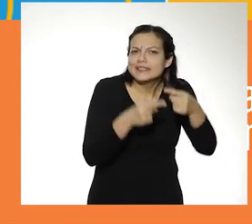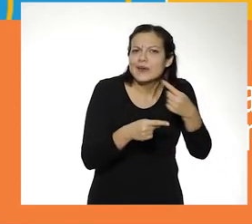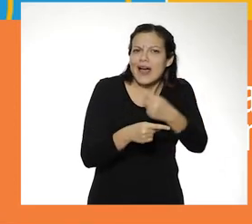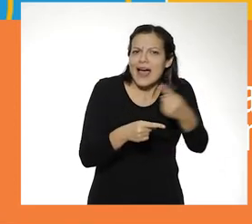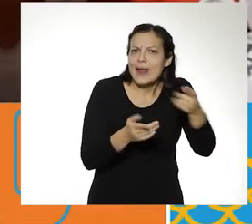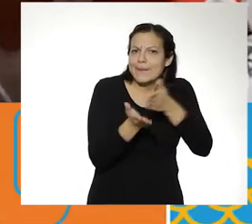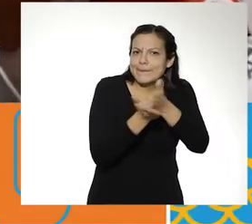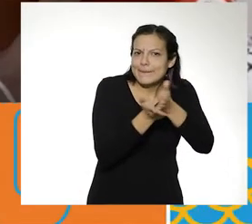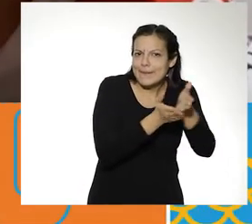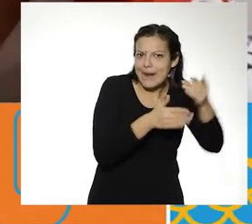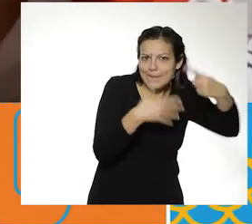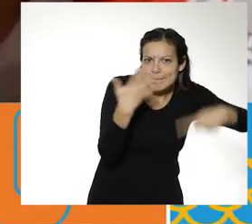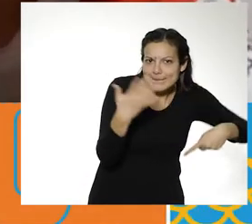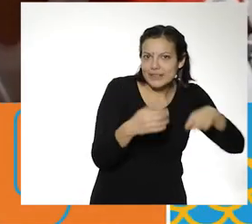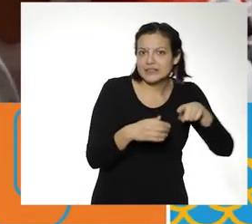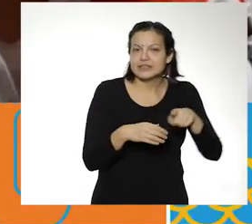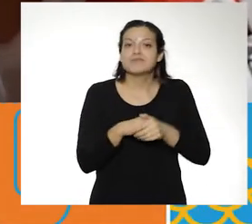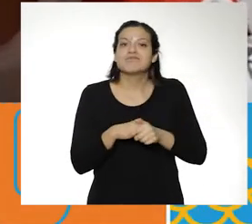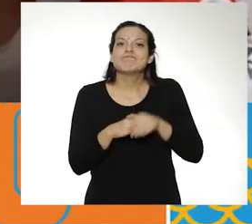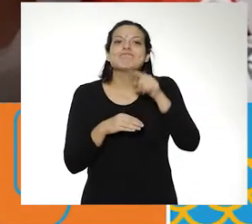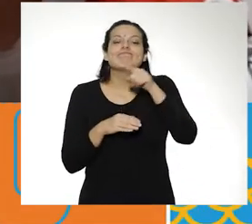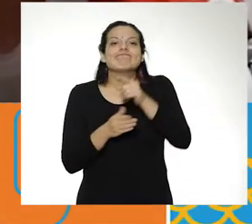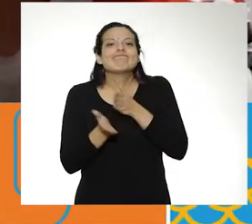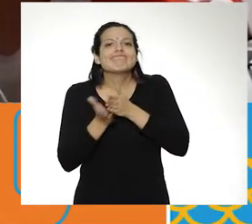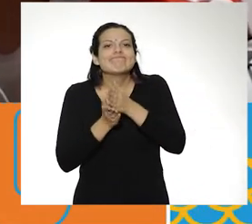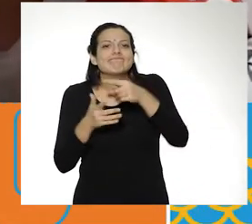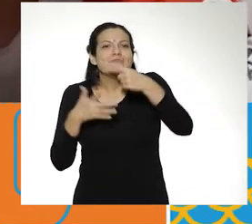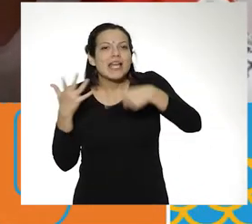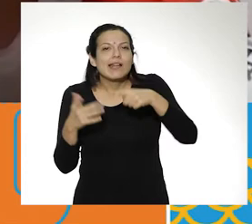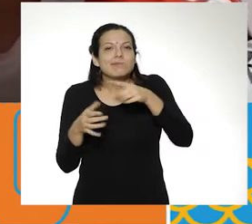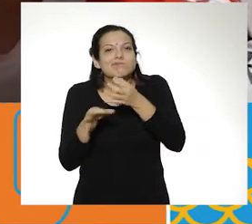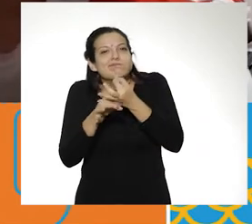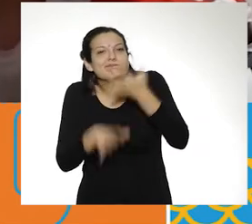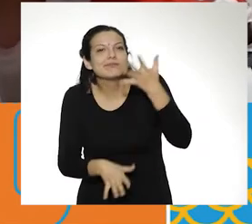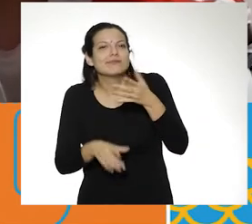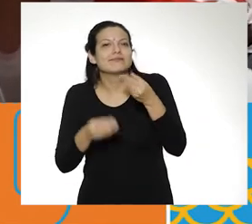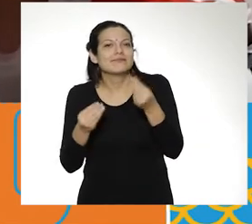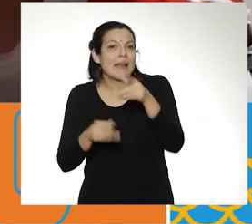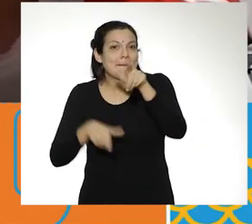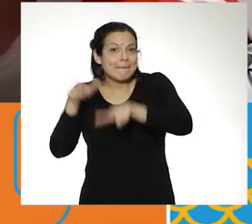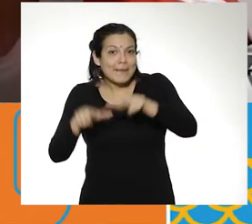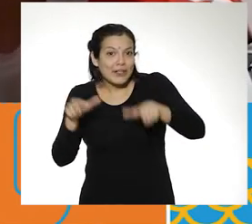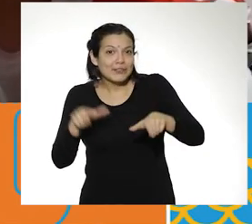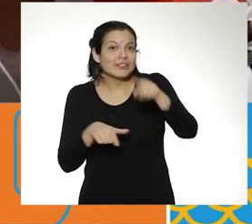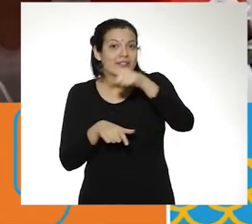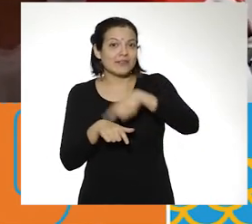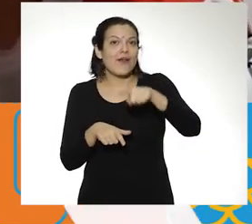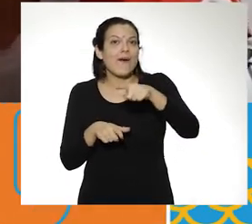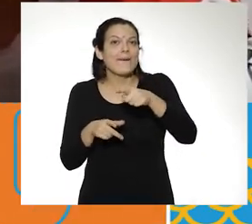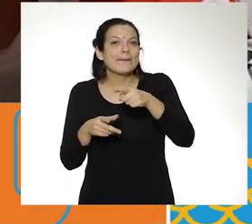materia. Sí, es una materia especializada por personas que buscan